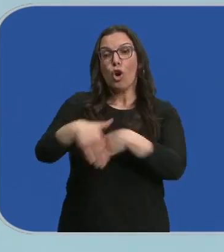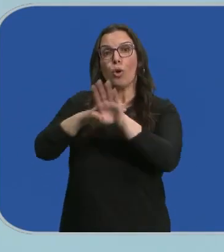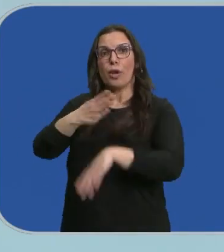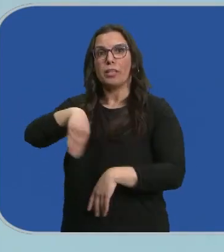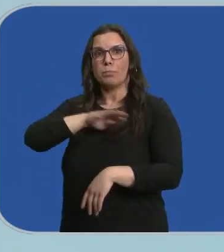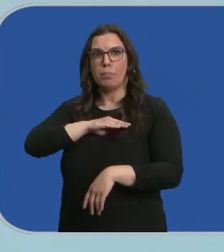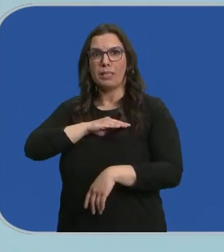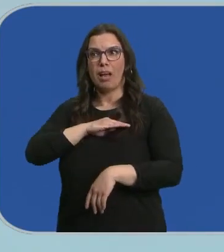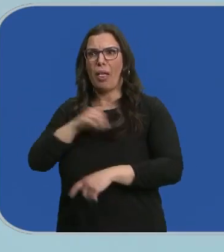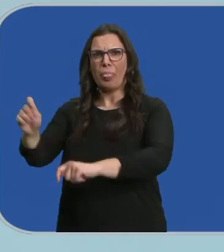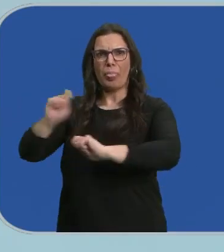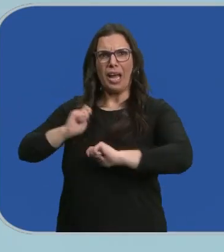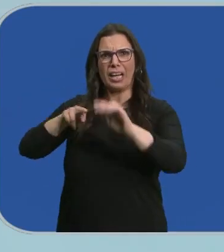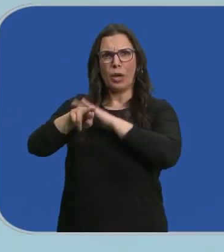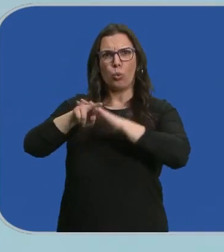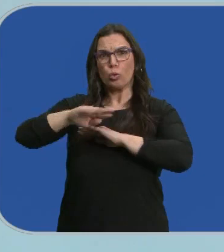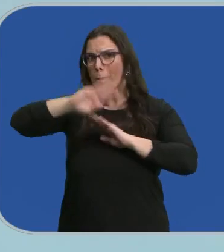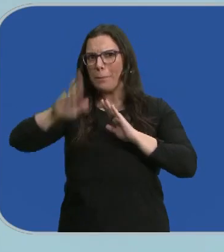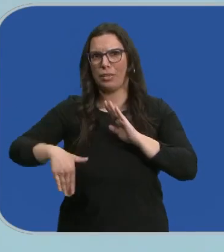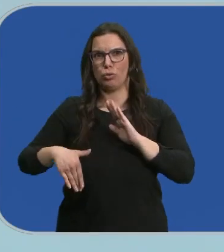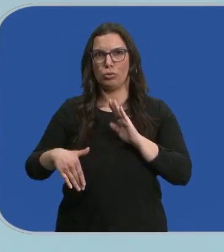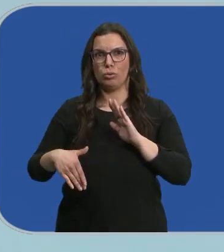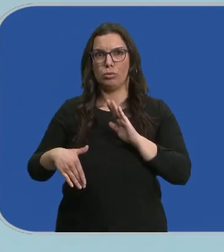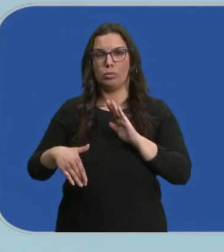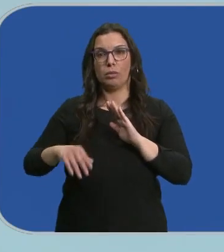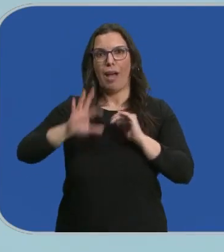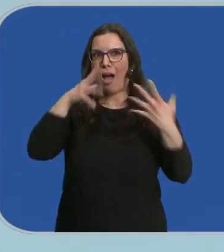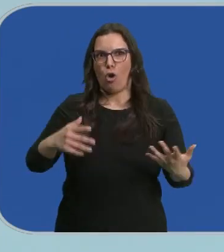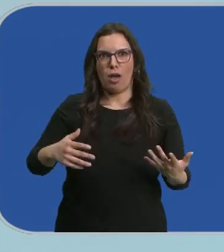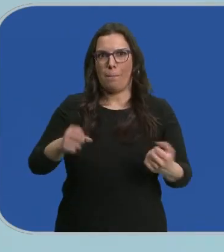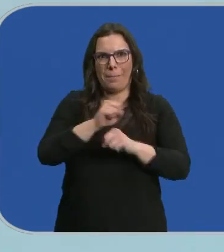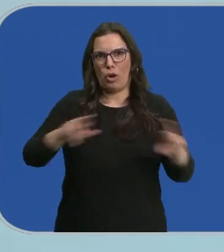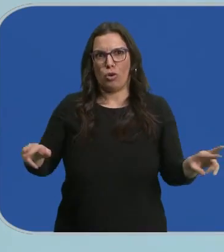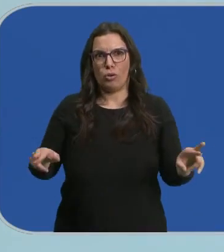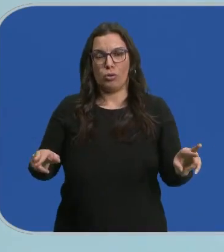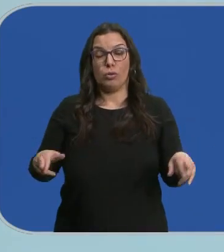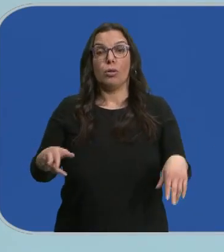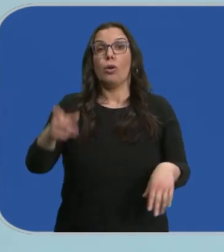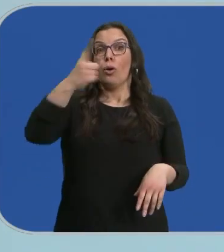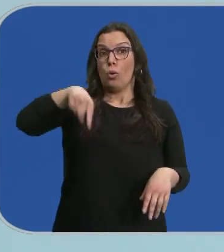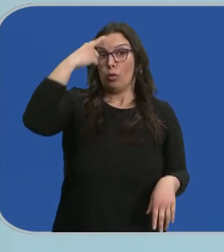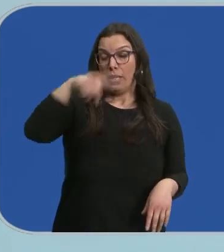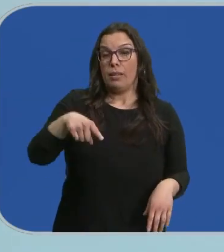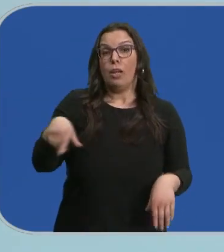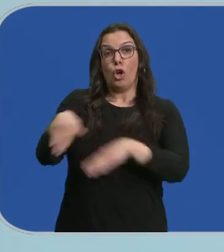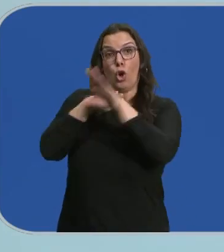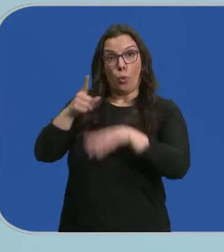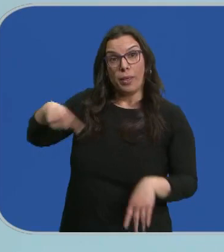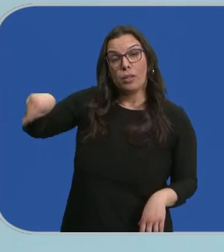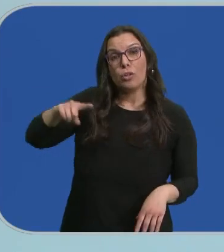había puesto menos medios para esta época del año a disposición de las comunidades autónomas. Ya saben ustedes que el Gobierno tiene